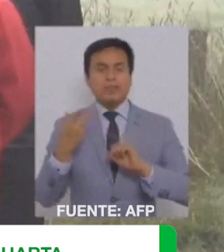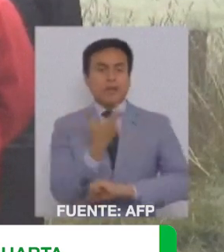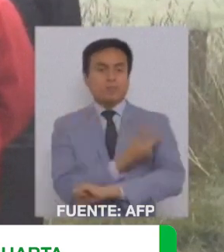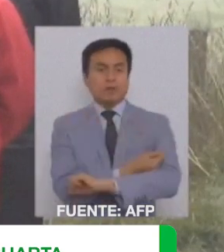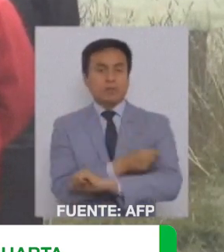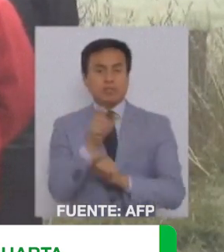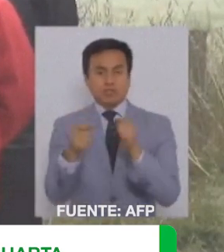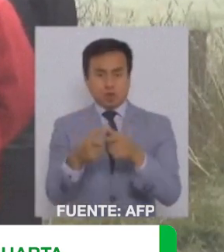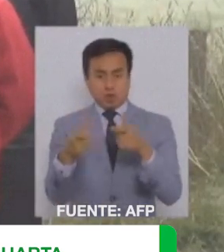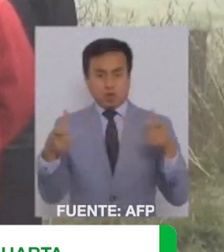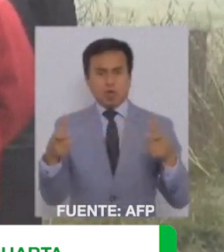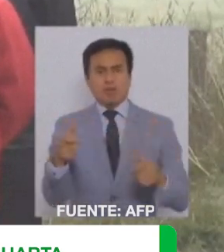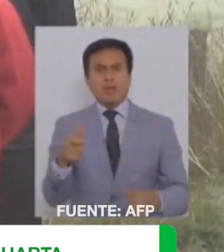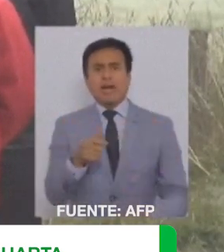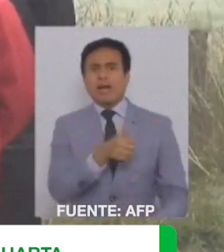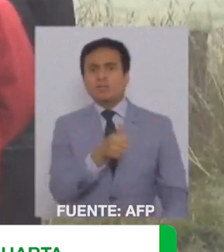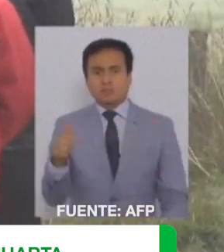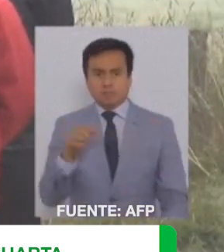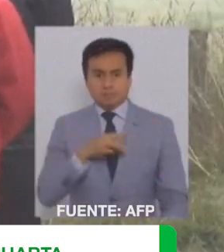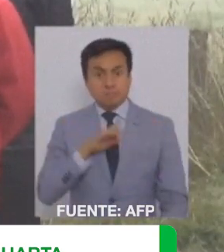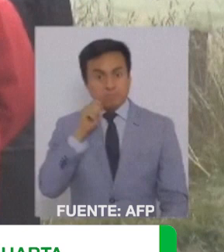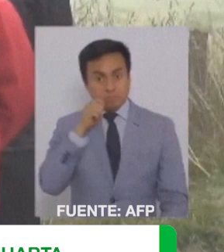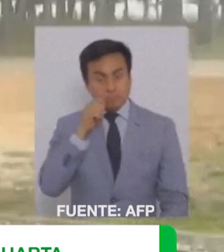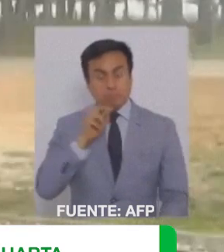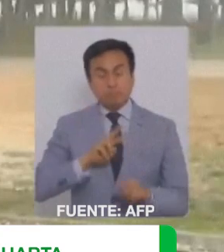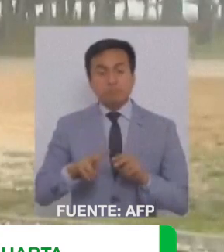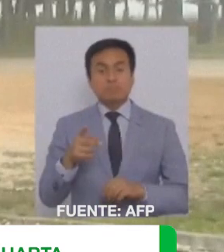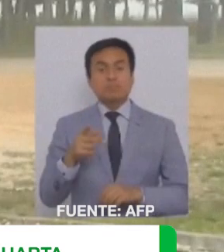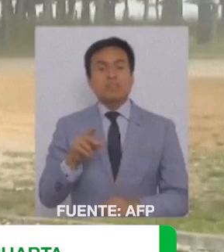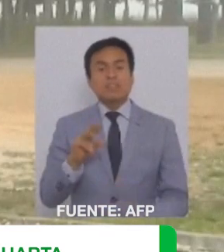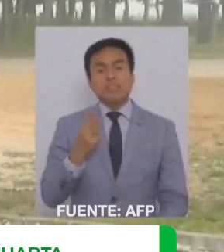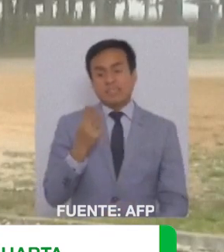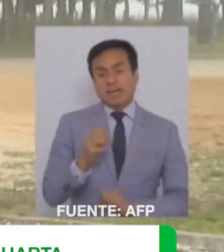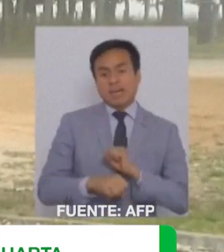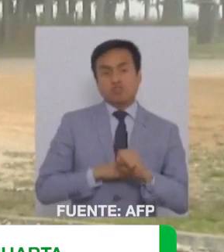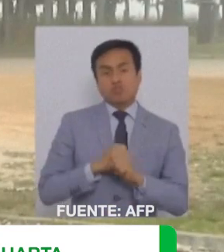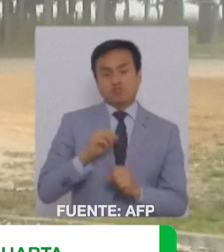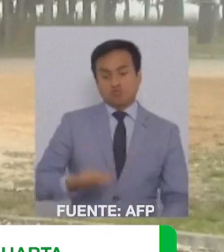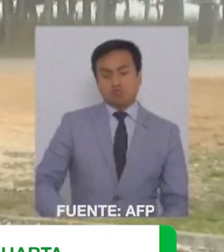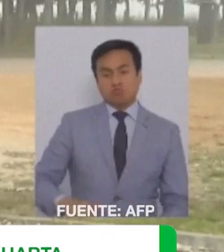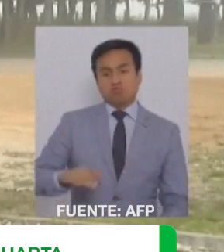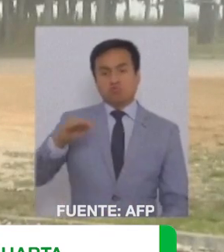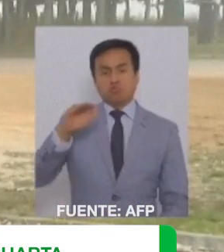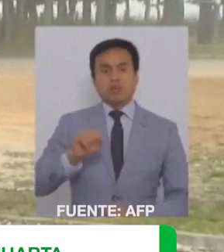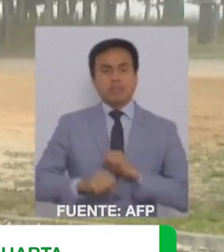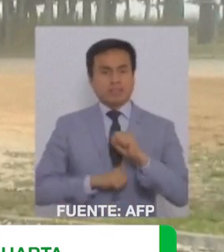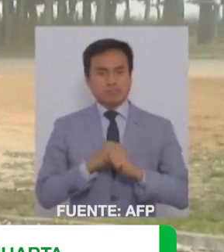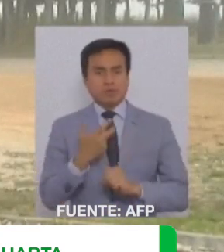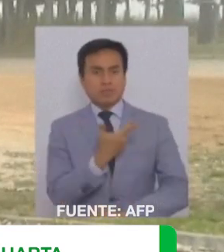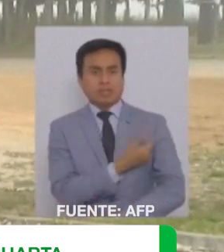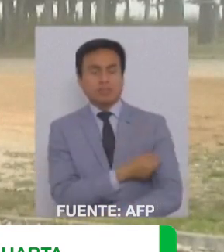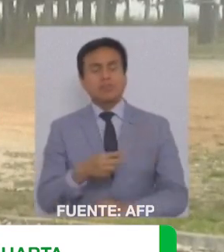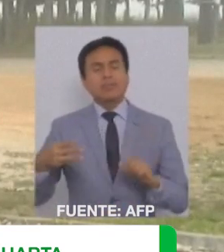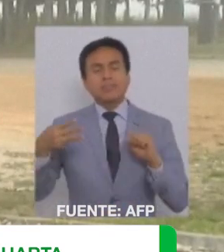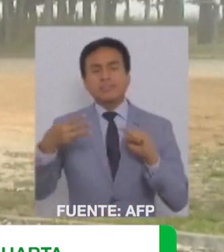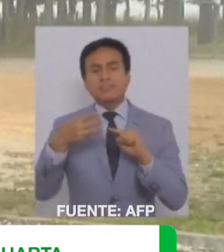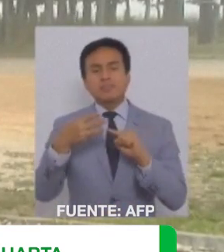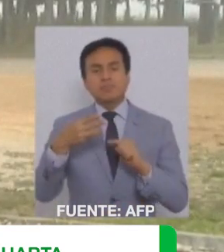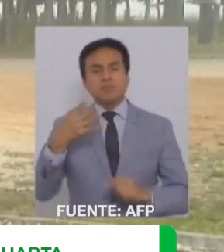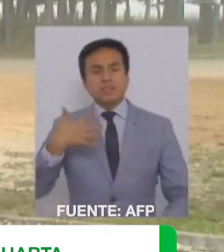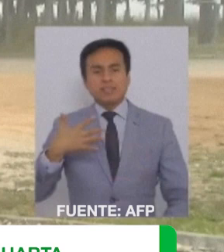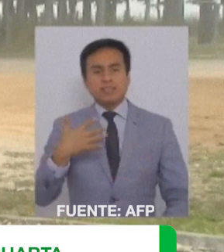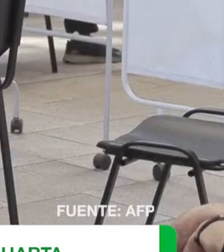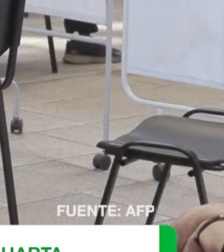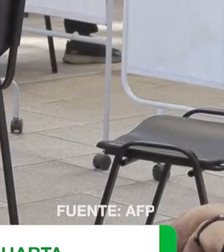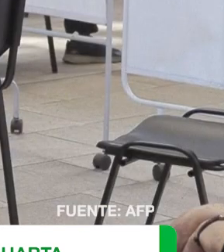masiva a todos en fin estamos vacunando desde los 3 años de edad y tercero y muy importante los cuidados